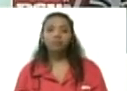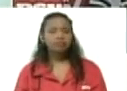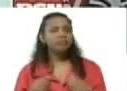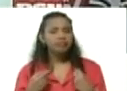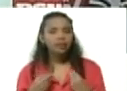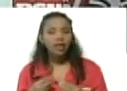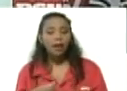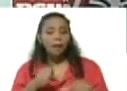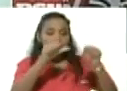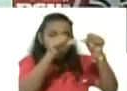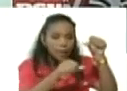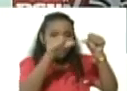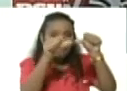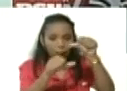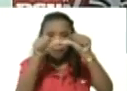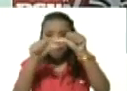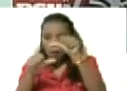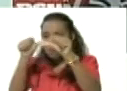ir chequeando